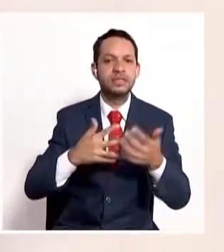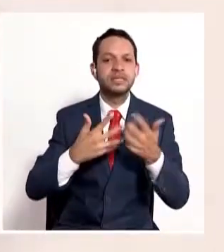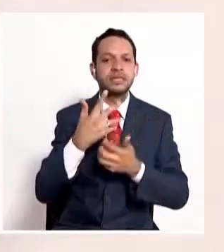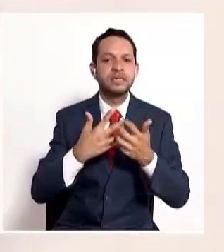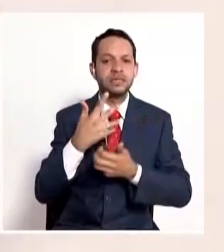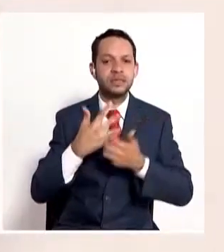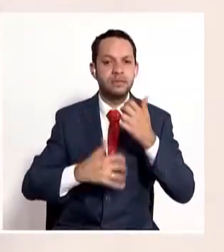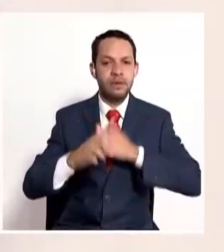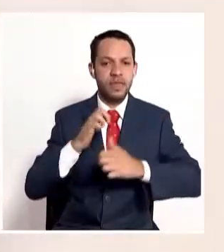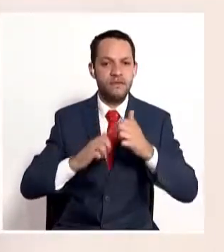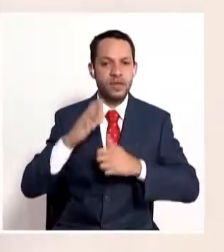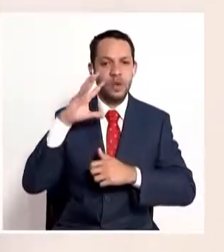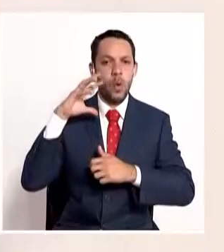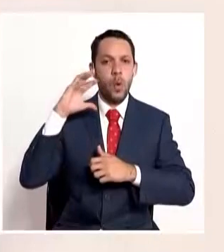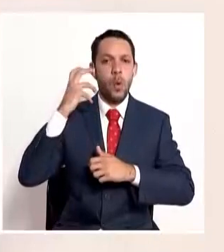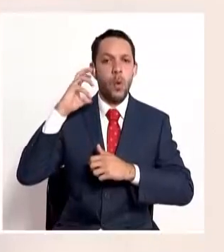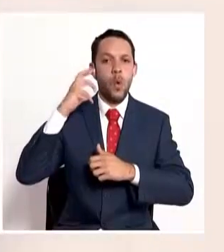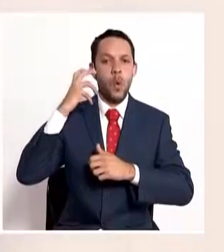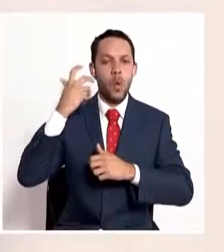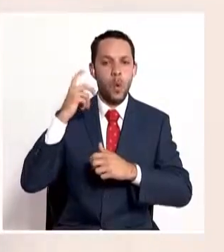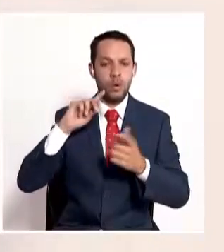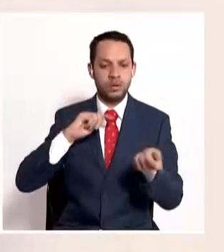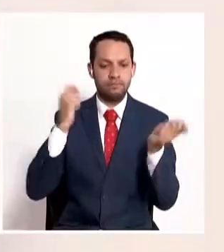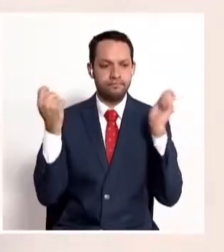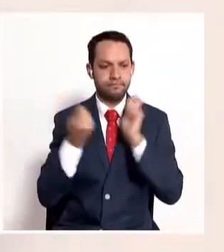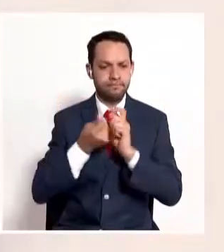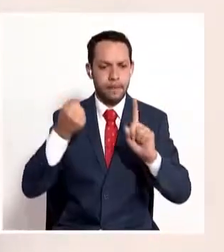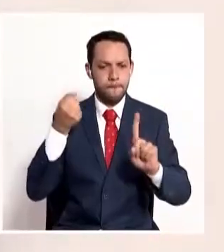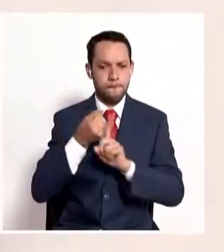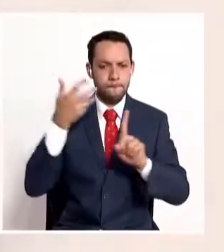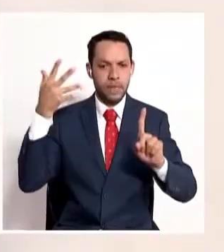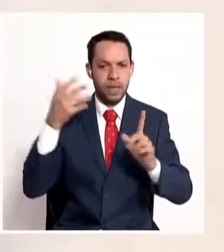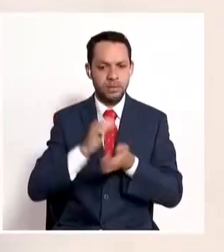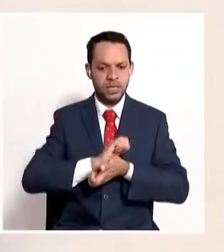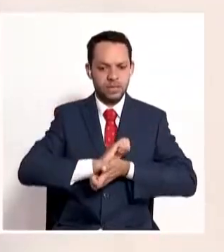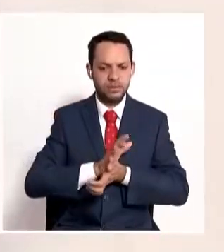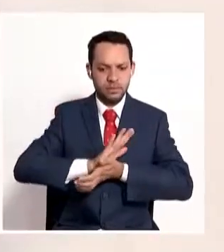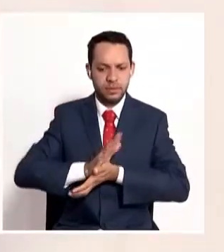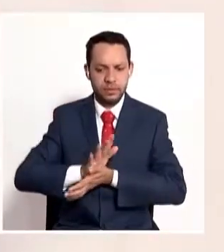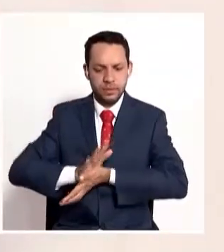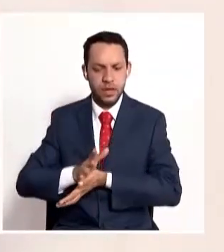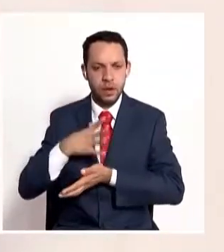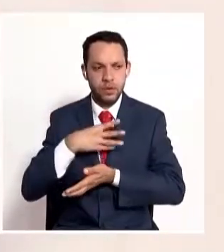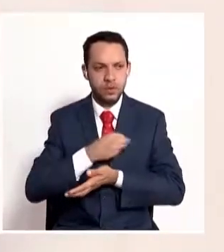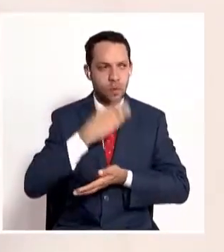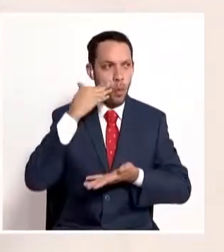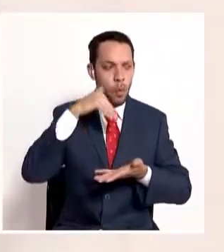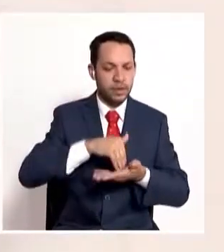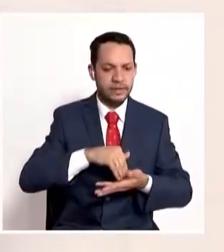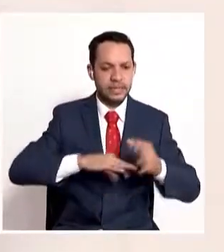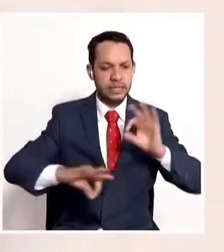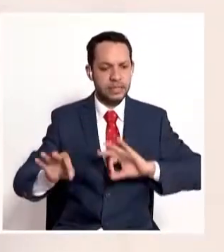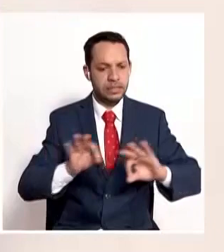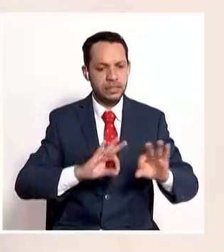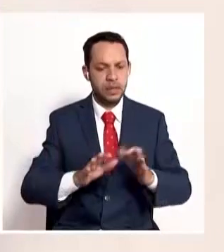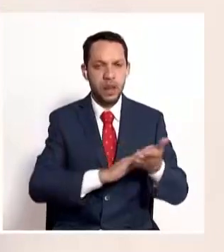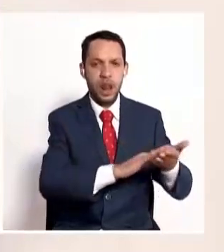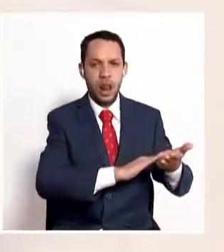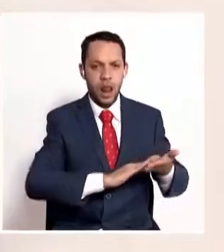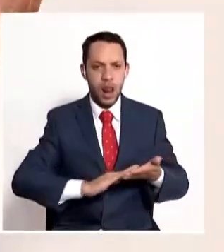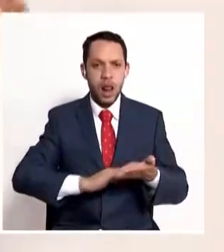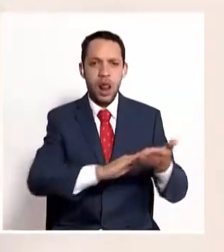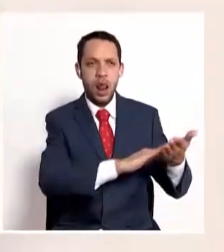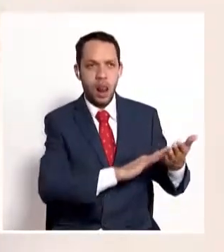no sabe qué hacer y comienza digamos que atacar lo que no debería atacar y es cuando aparece la poli mialgia poli de dolor